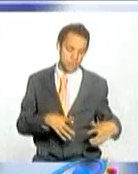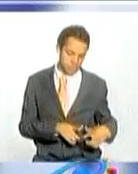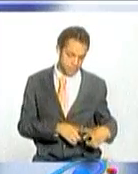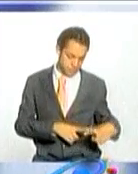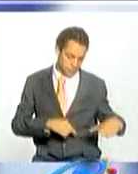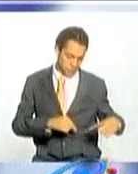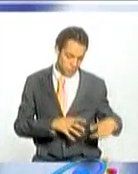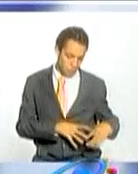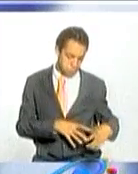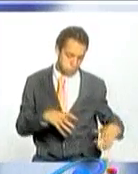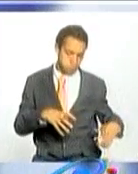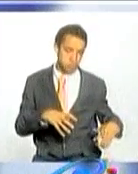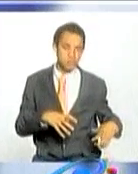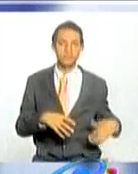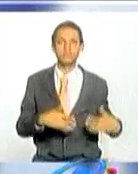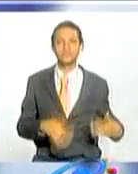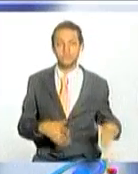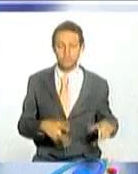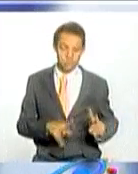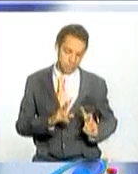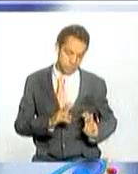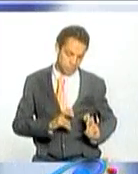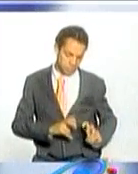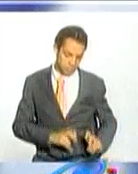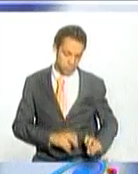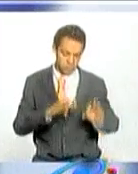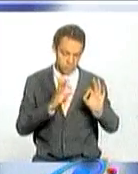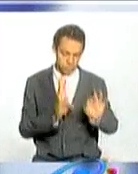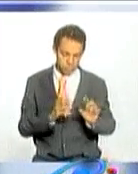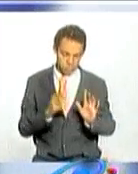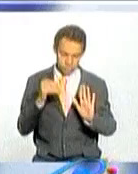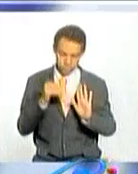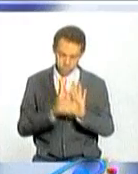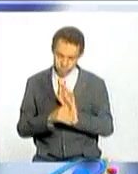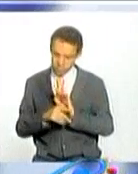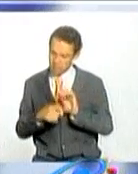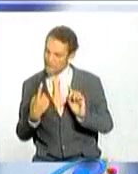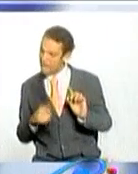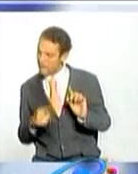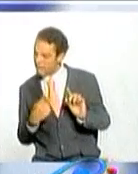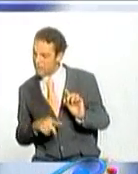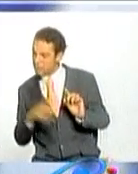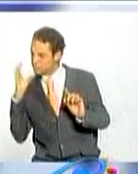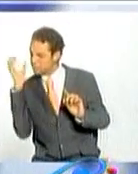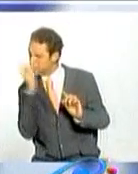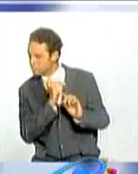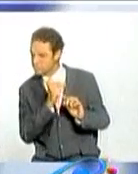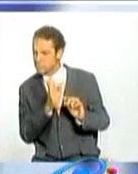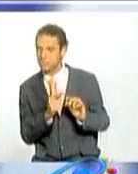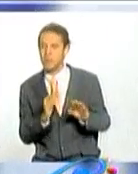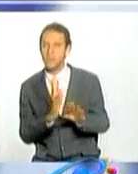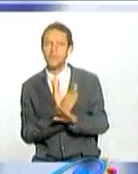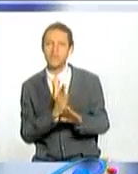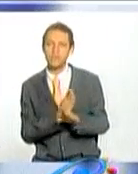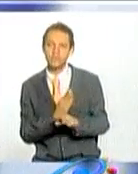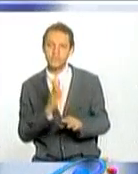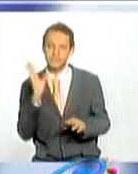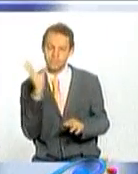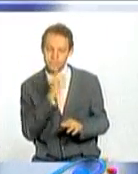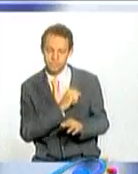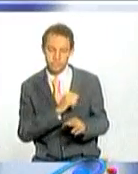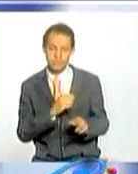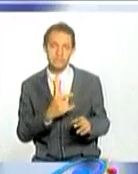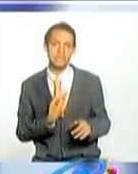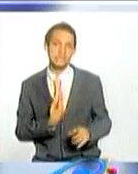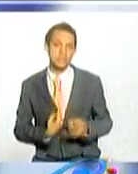vaso crecido tenemos que hacer un estudio mucho más minucioso a ver de qué se trata, porque puede ser un problema